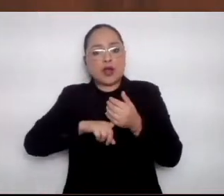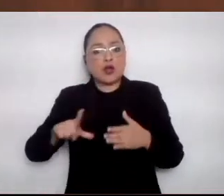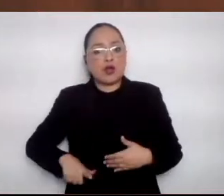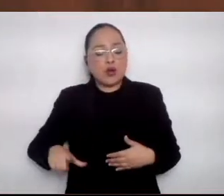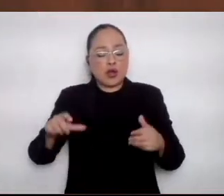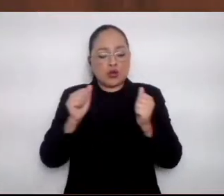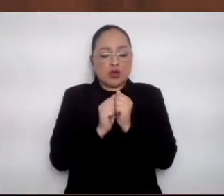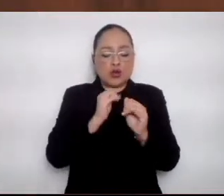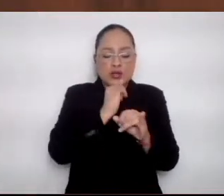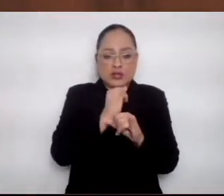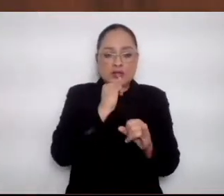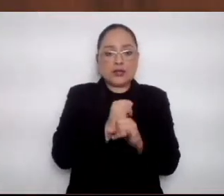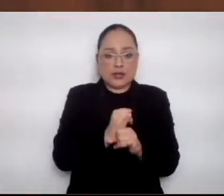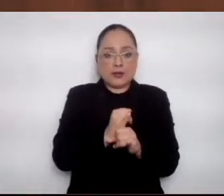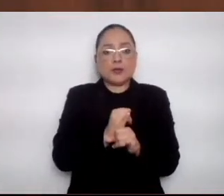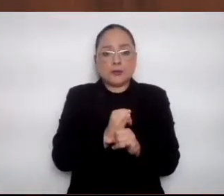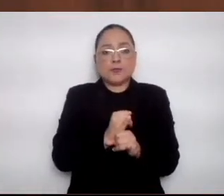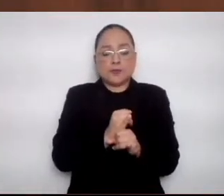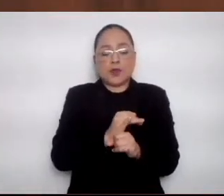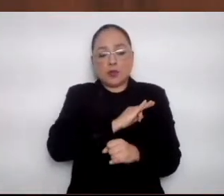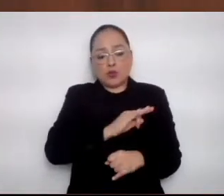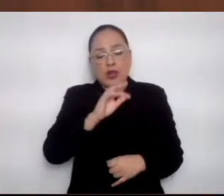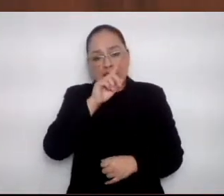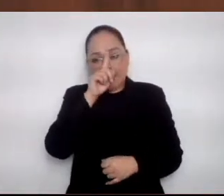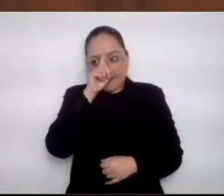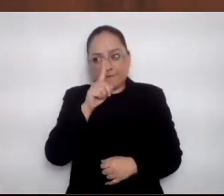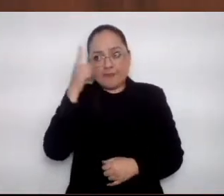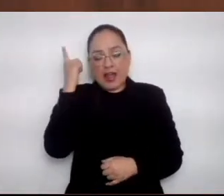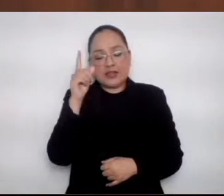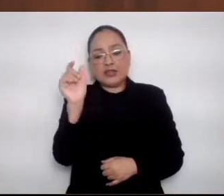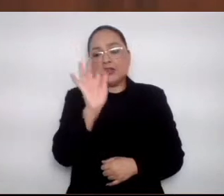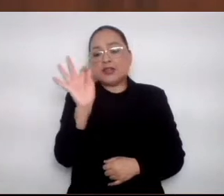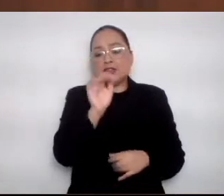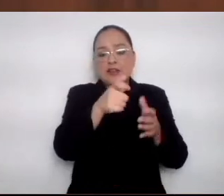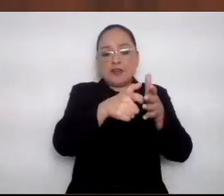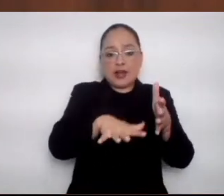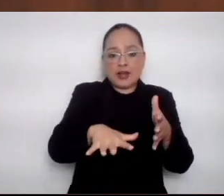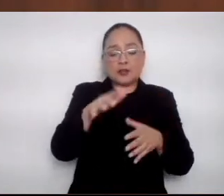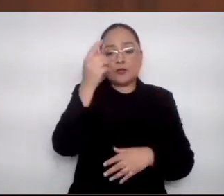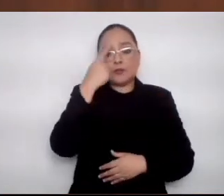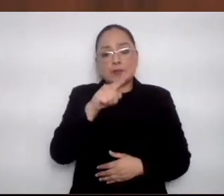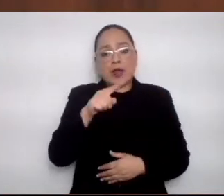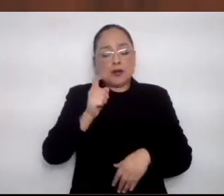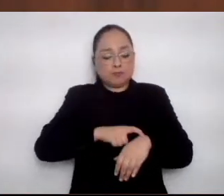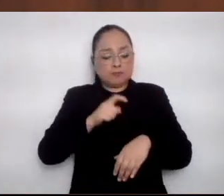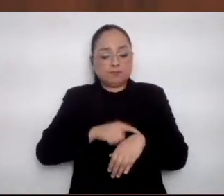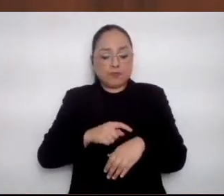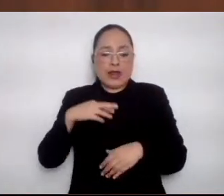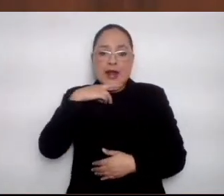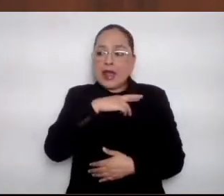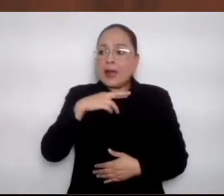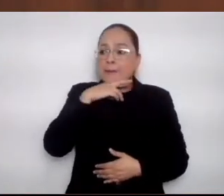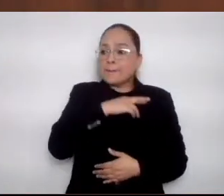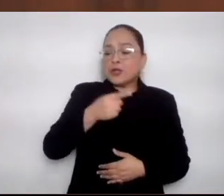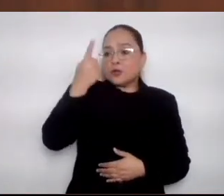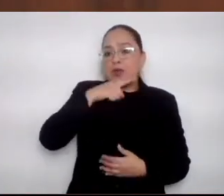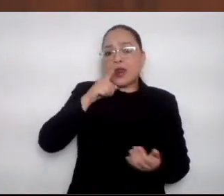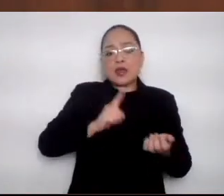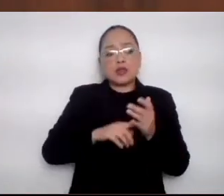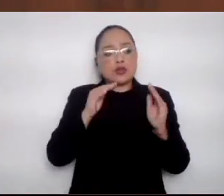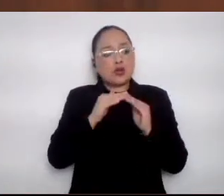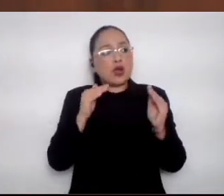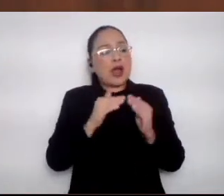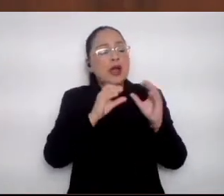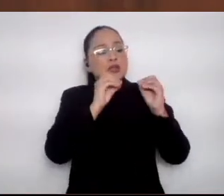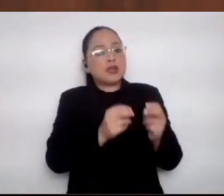digitales, lo que además de ser más eficiente y menos costoso, pues se pierde menos tiempo al hacerlo desde la comodidad del negocio